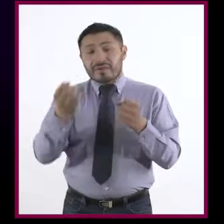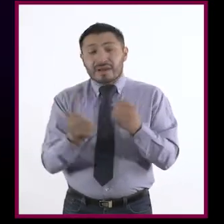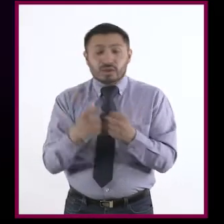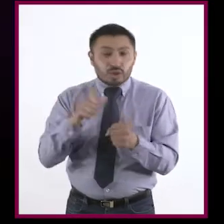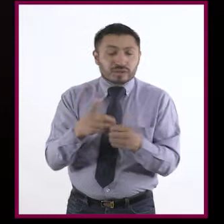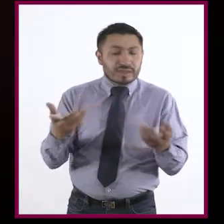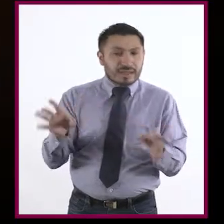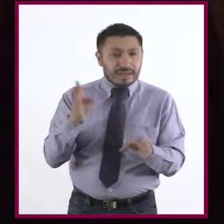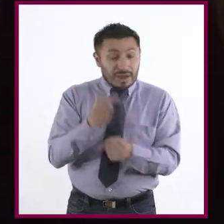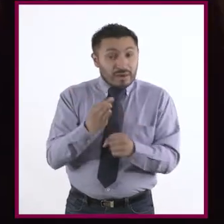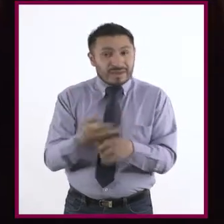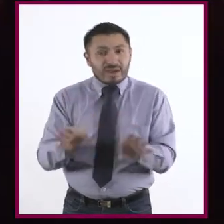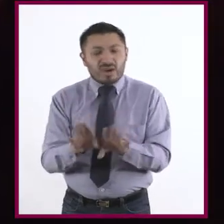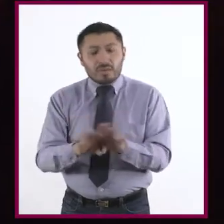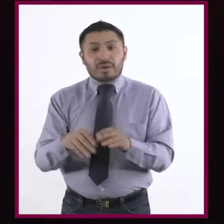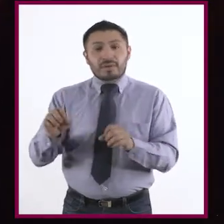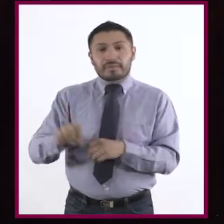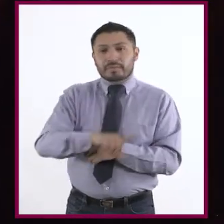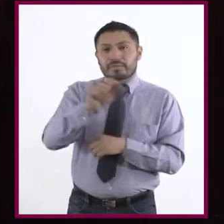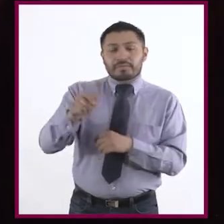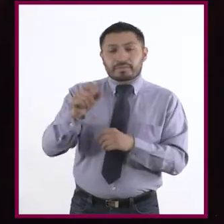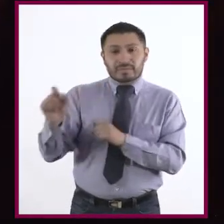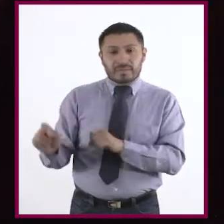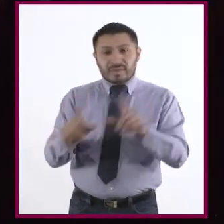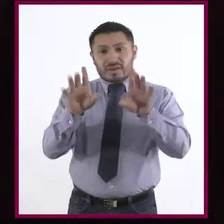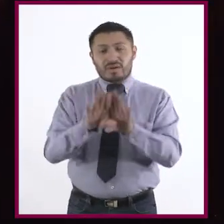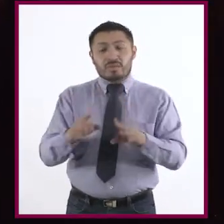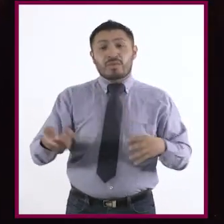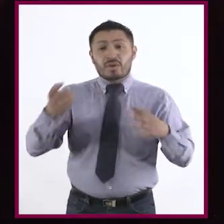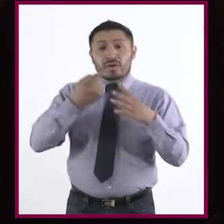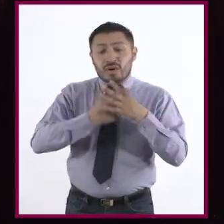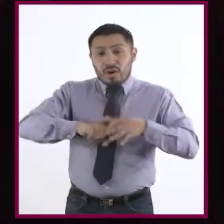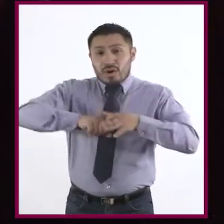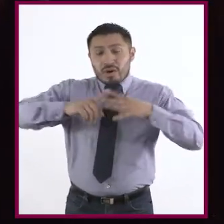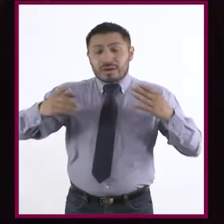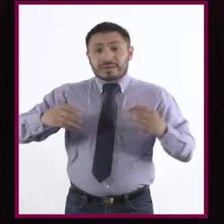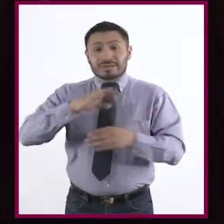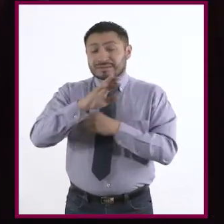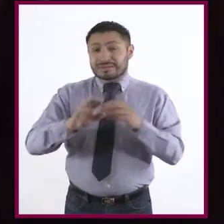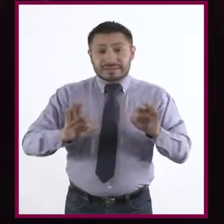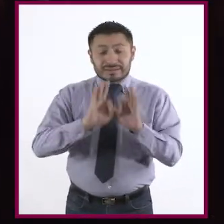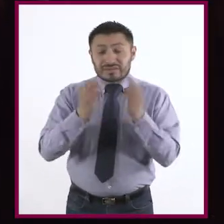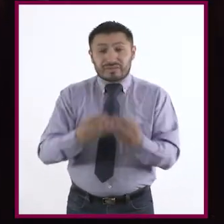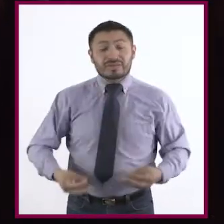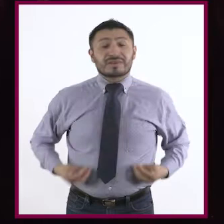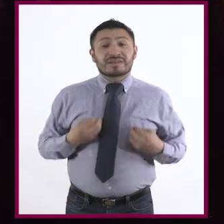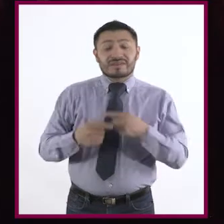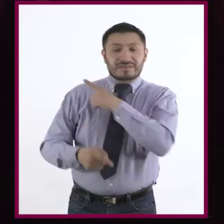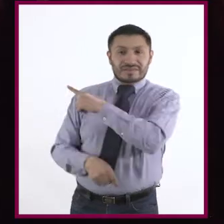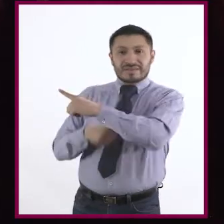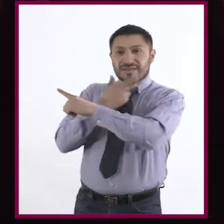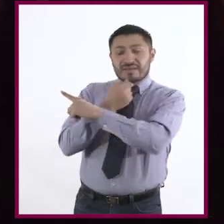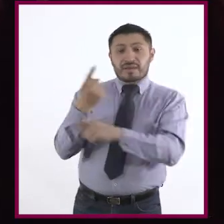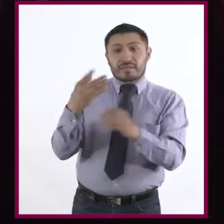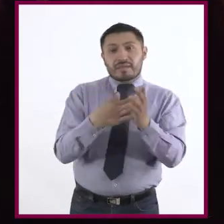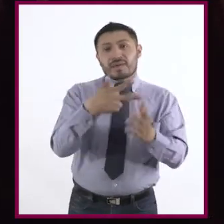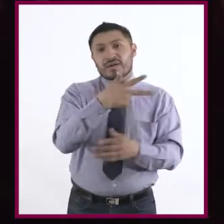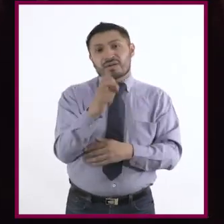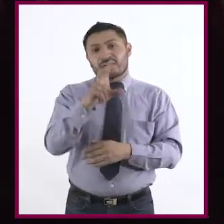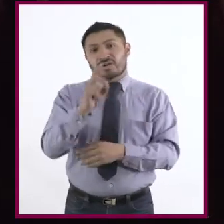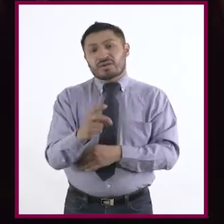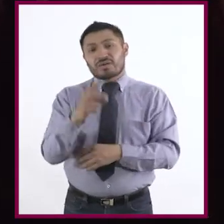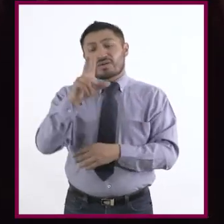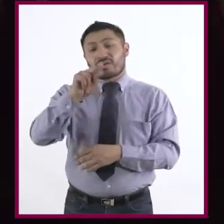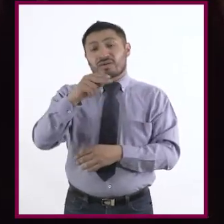Poco después de la publicación de El origen de las especies de Charles Darwin, en 1883, su primo,